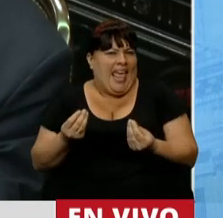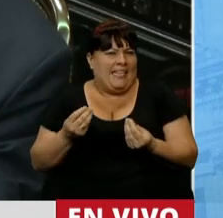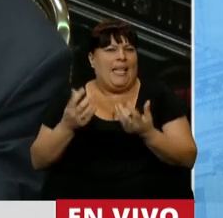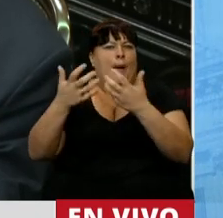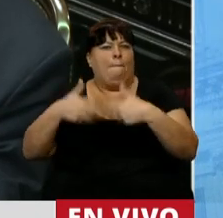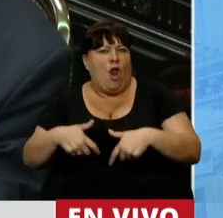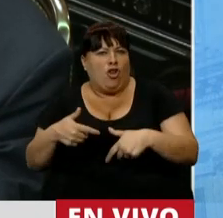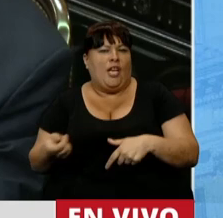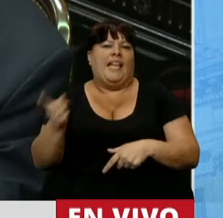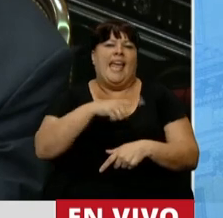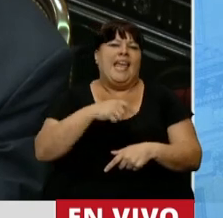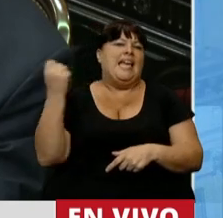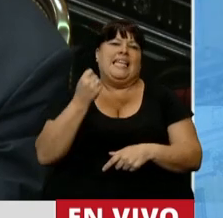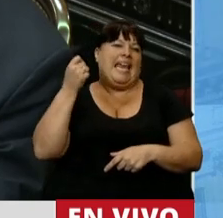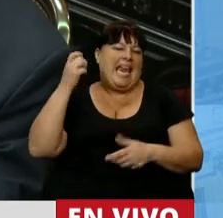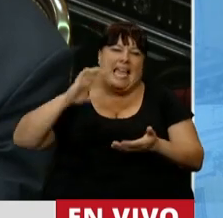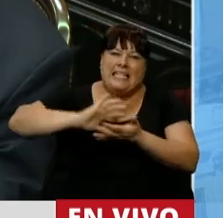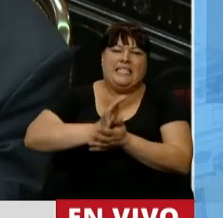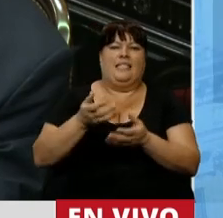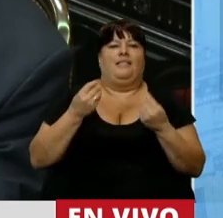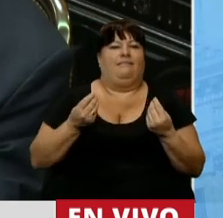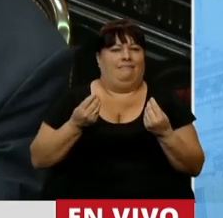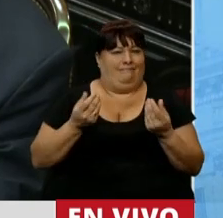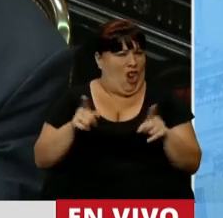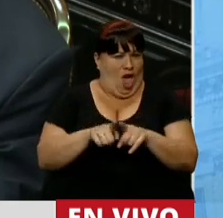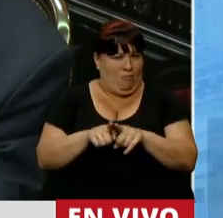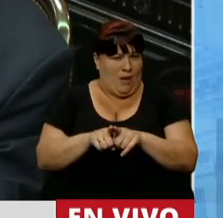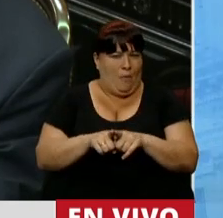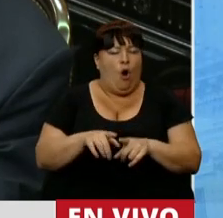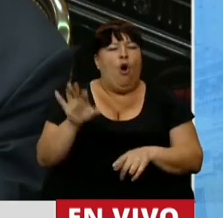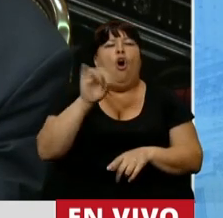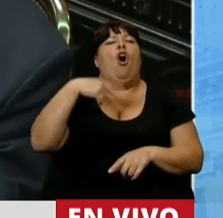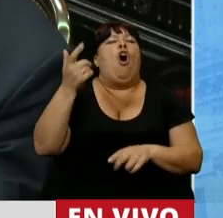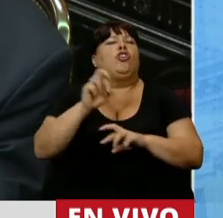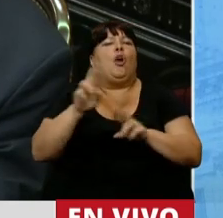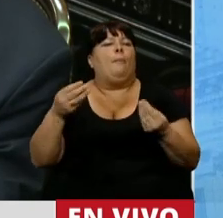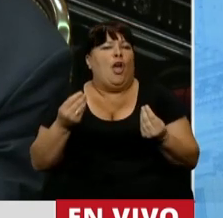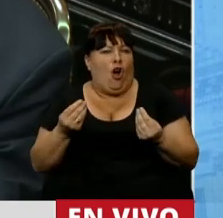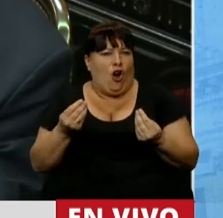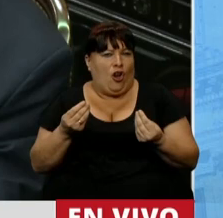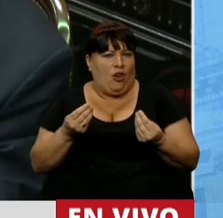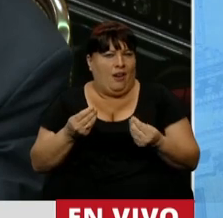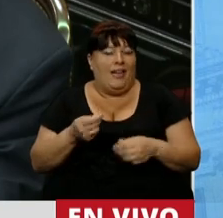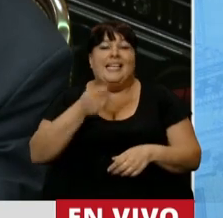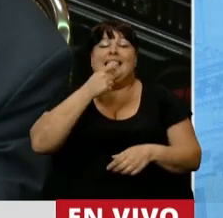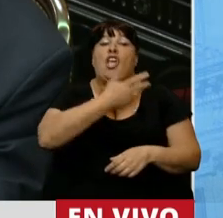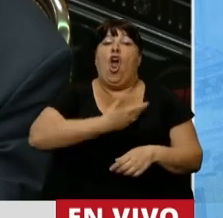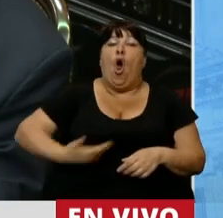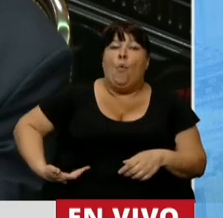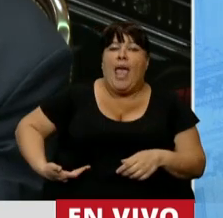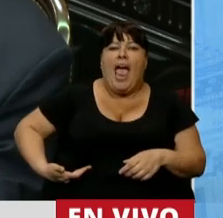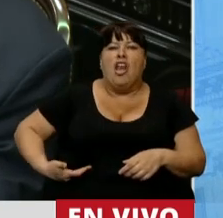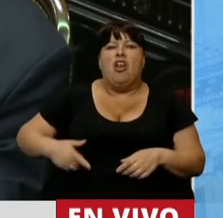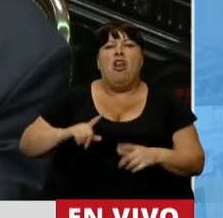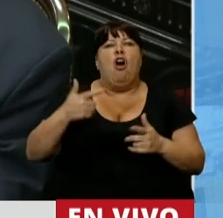este proyecto y el Vamos por Todo? ¿O acaso hay algo peor que es tener un gobierno que no